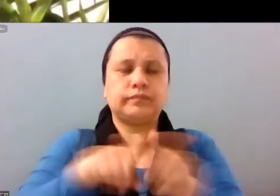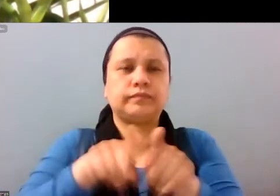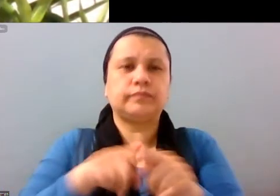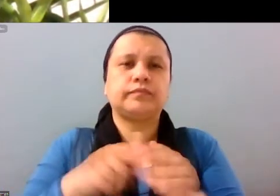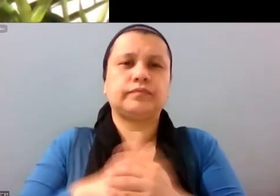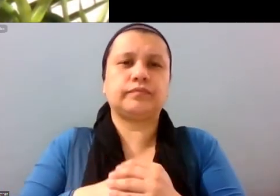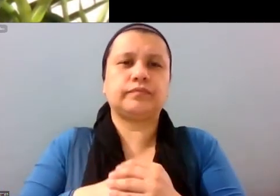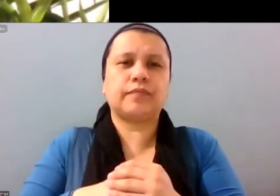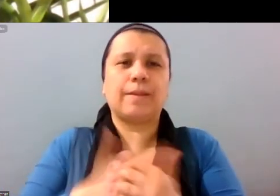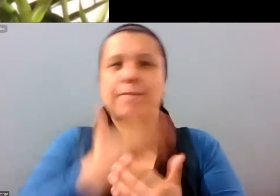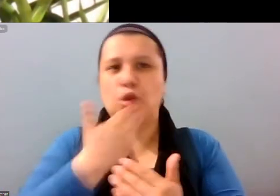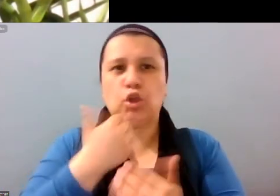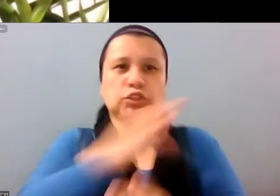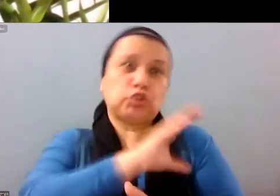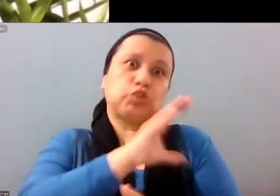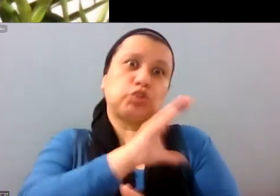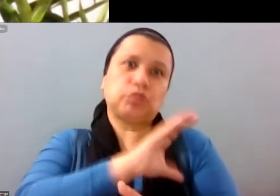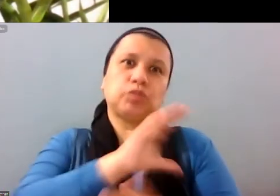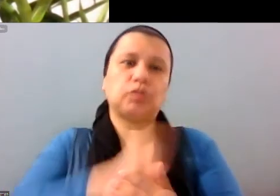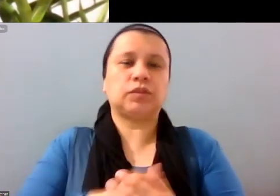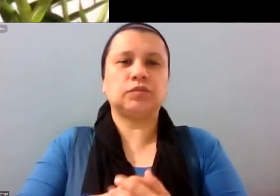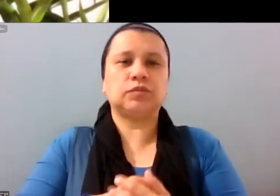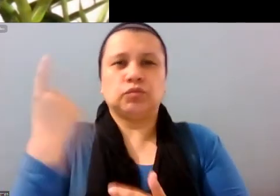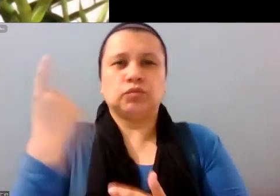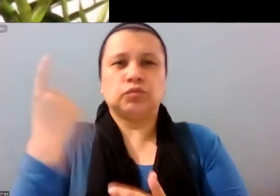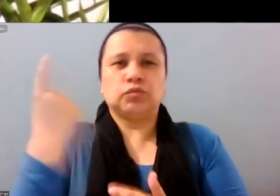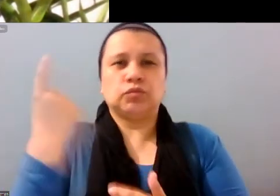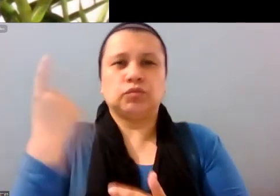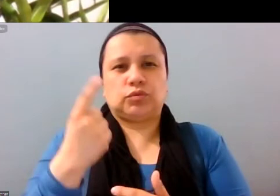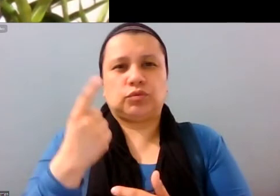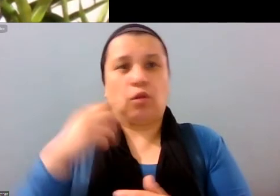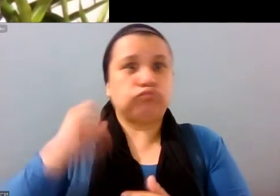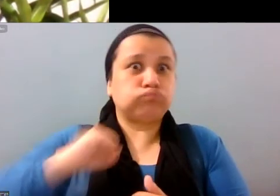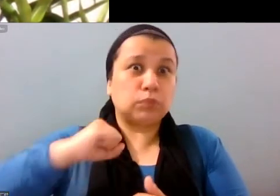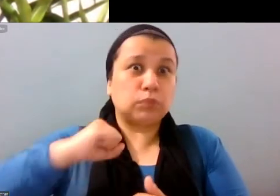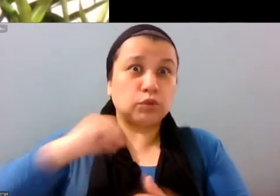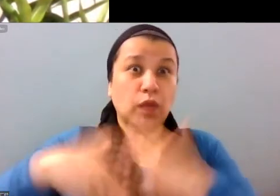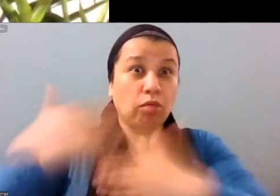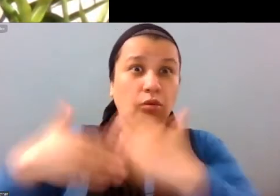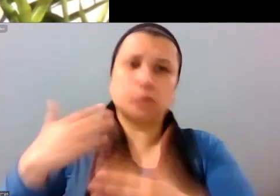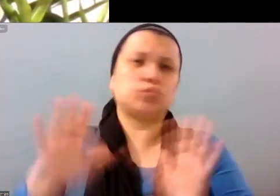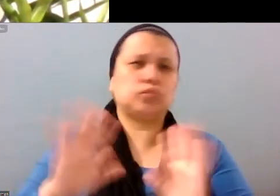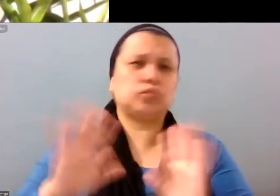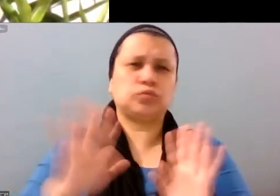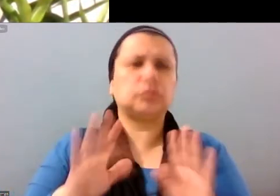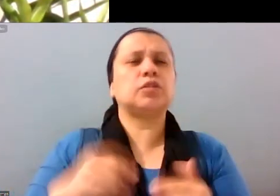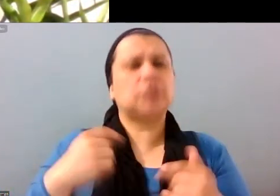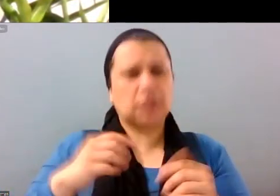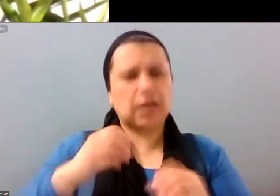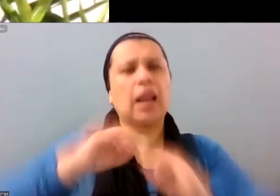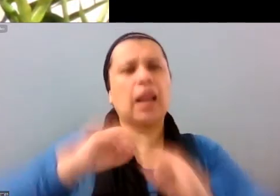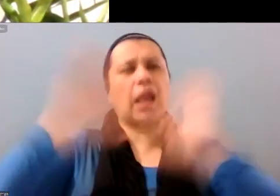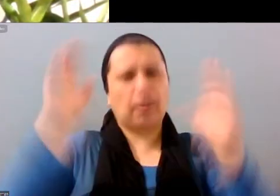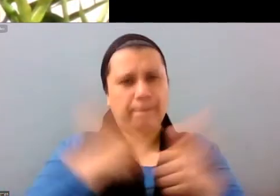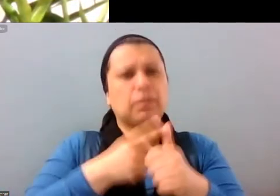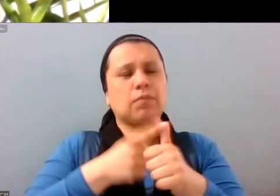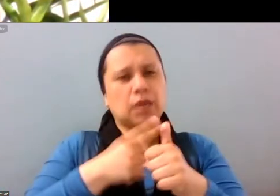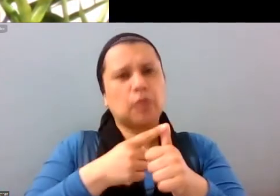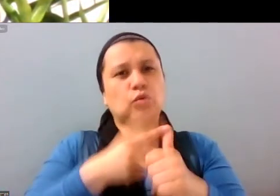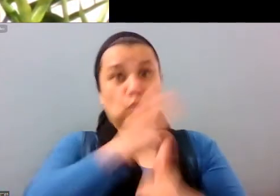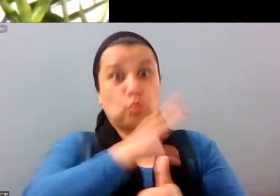condiciones es decir que no sea un retorno apresurado sino cuando claramente las condiciones de la